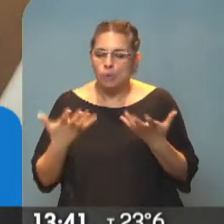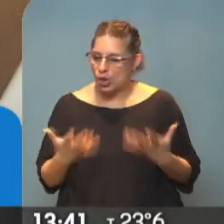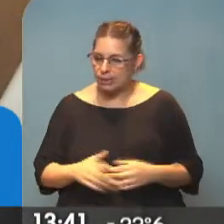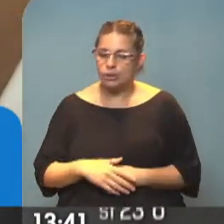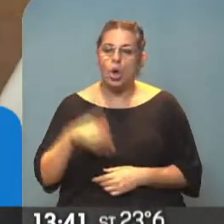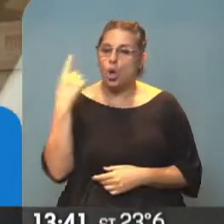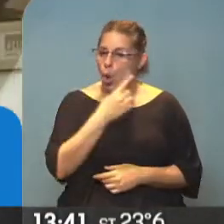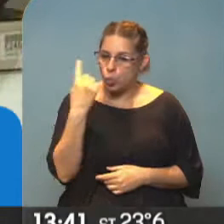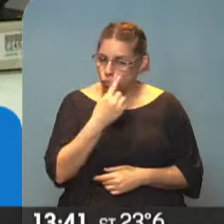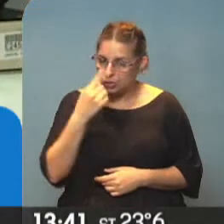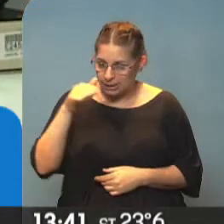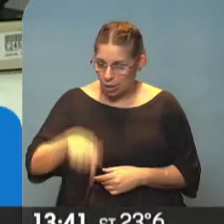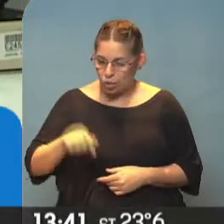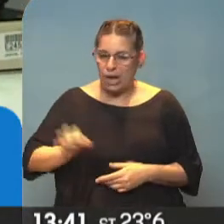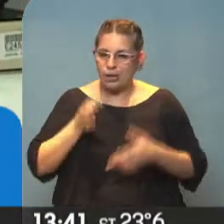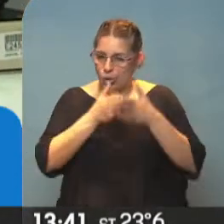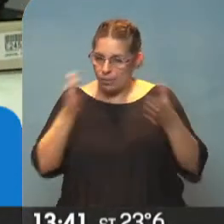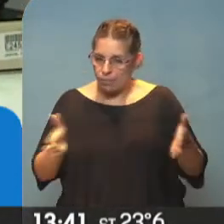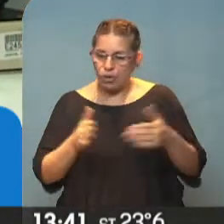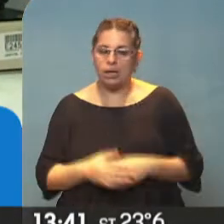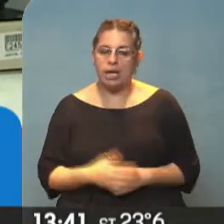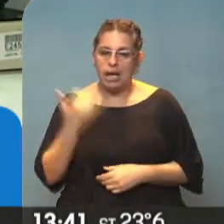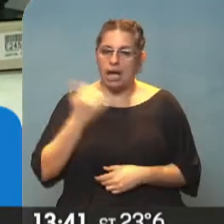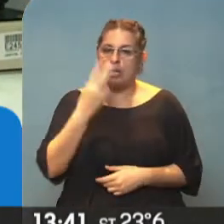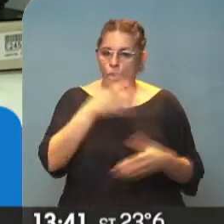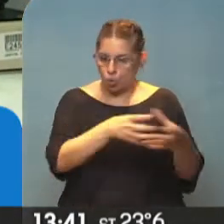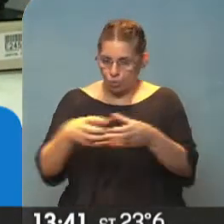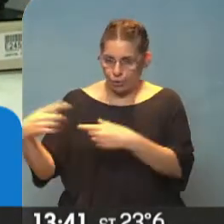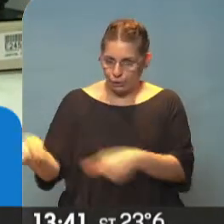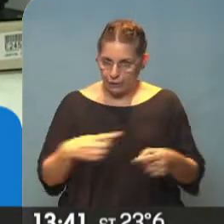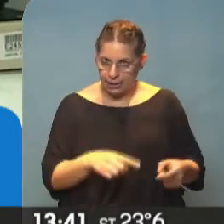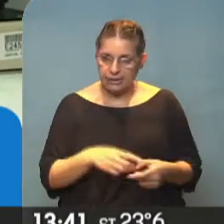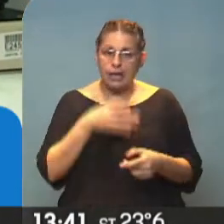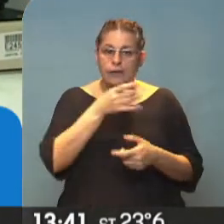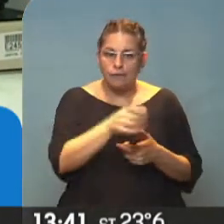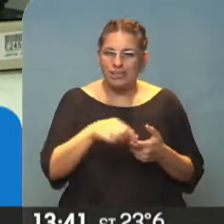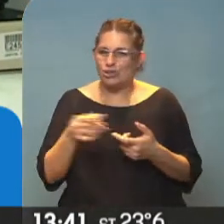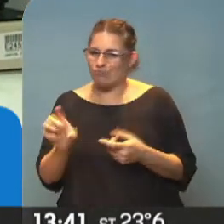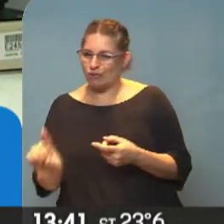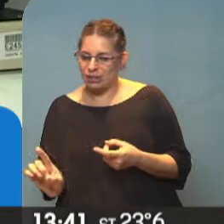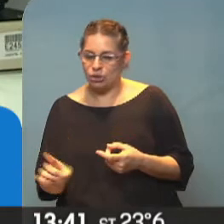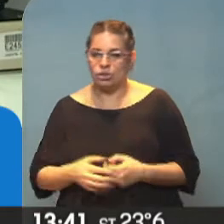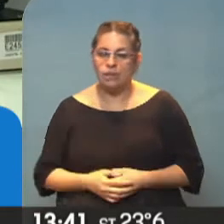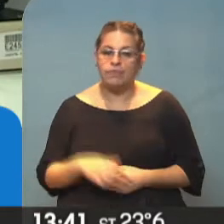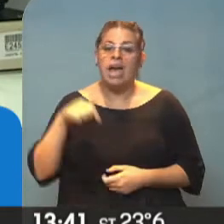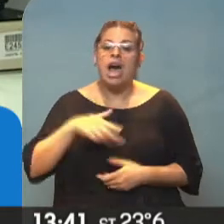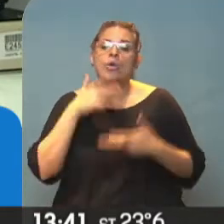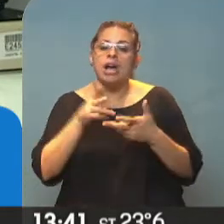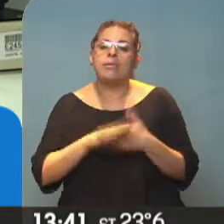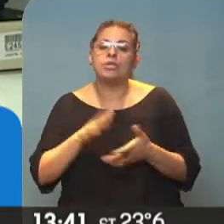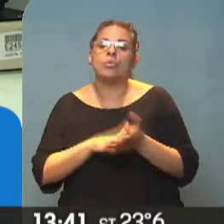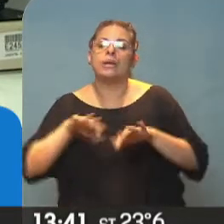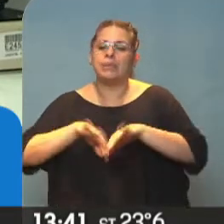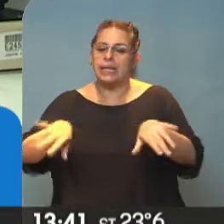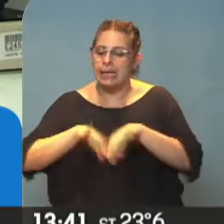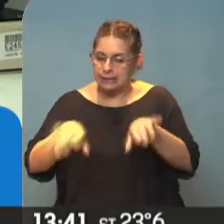conjuntivitis de esta época del año, si bien hay dos grandes grupos que se dividen en infecciosas y no infecciosas, de la que estamos hablando ahora, de las piletas,